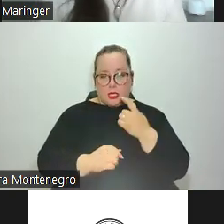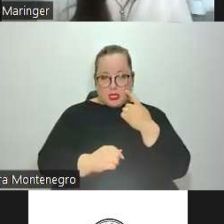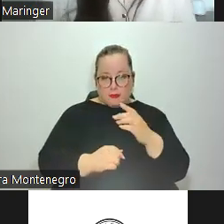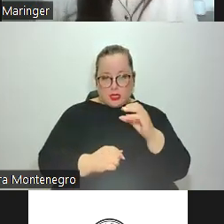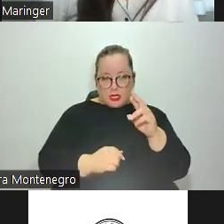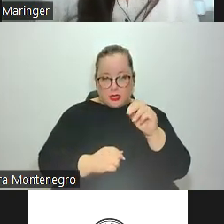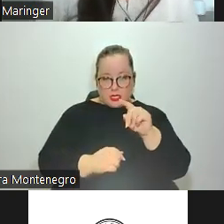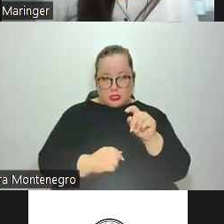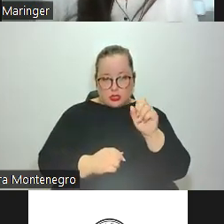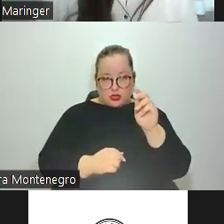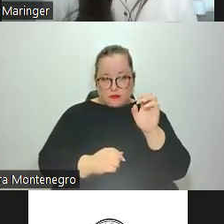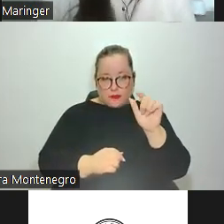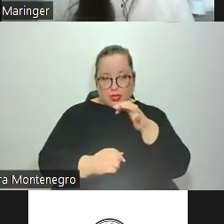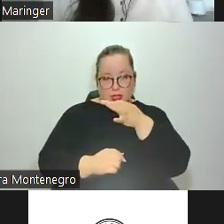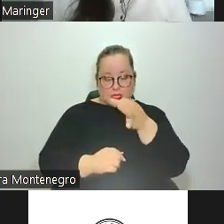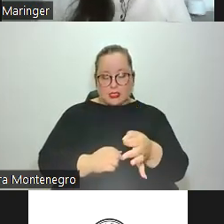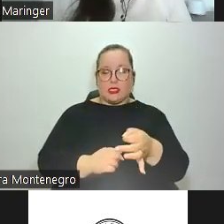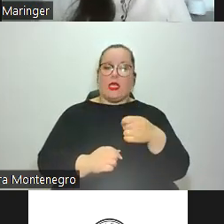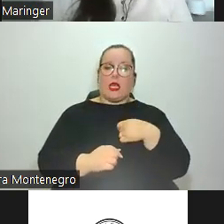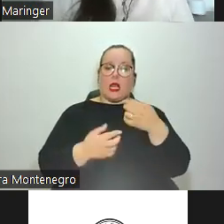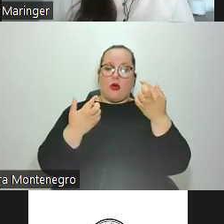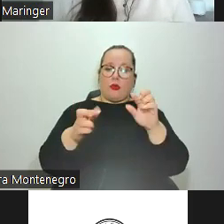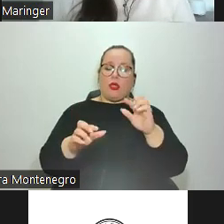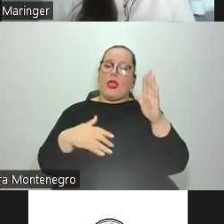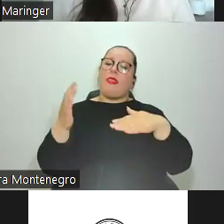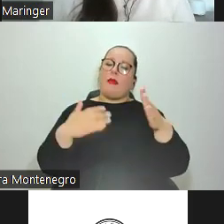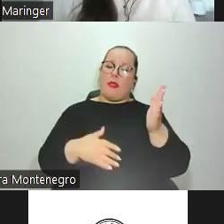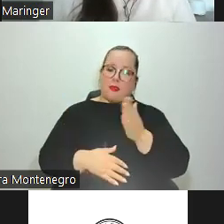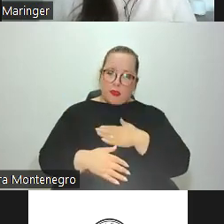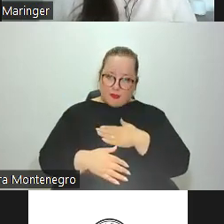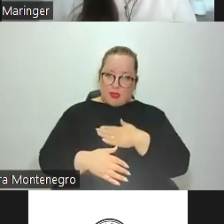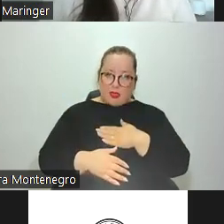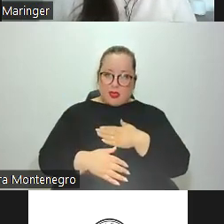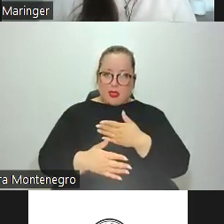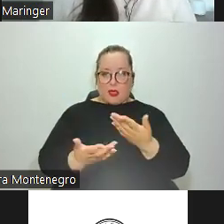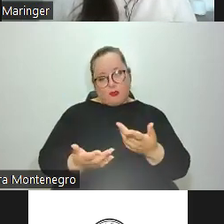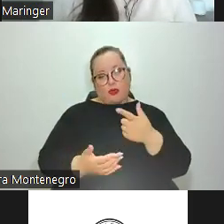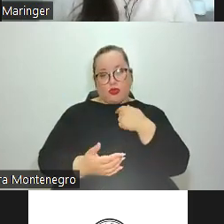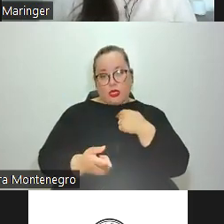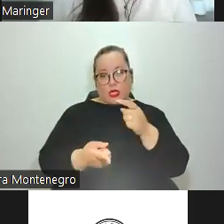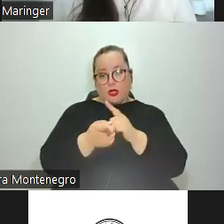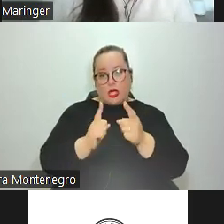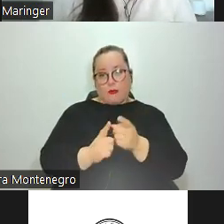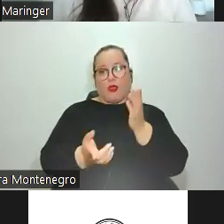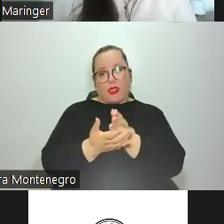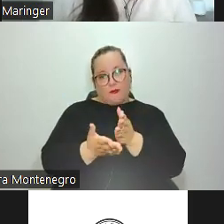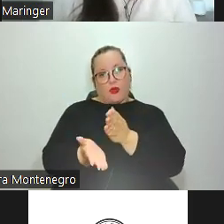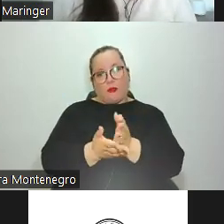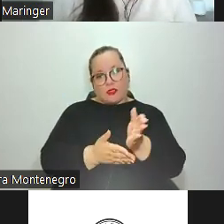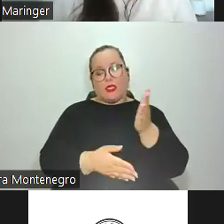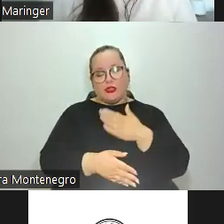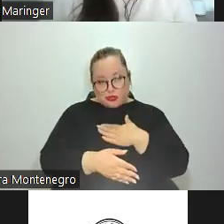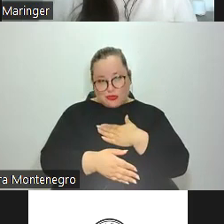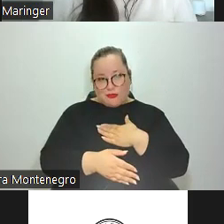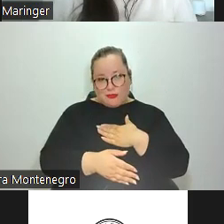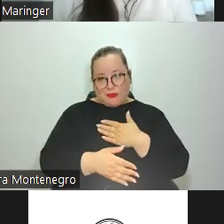Cristóbal Paola. Las oportunidades igual dependen de uno. Es como si uno quiere el cambio, tiene que empezar por uno mismo. Y